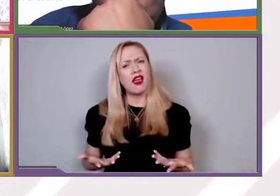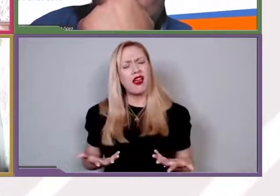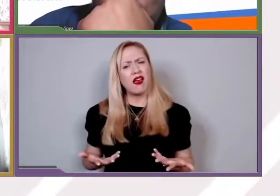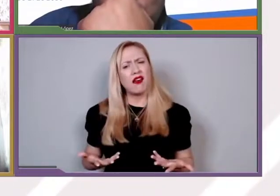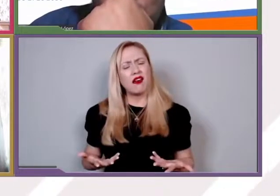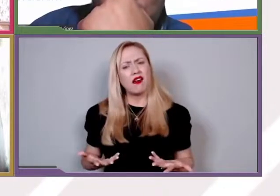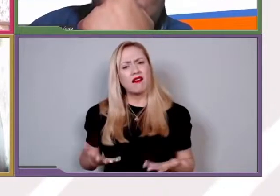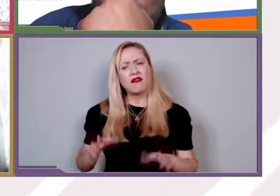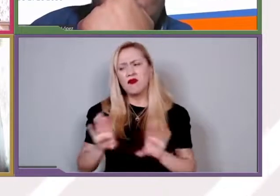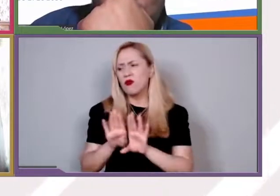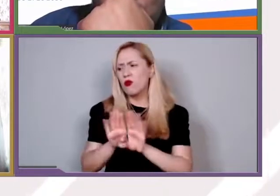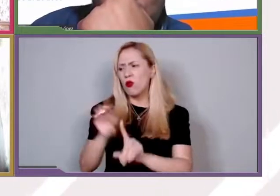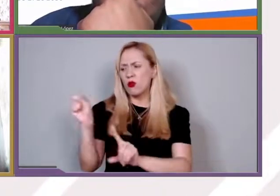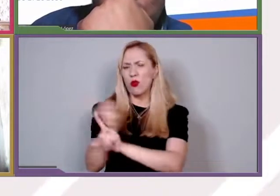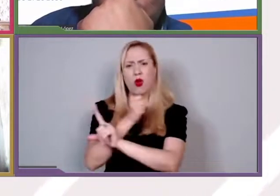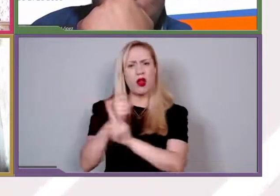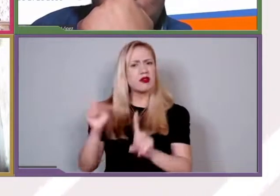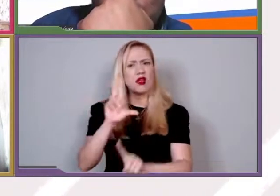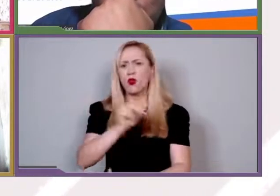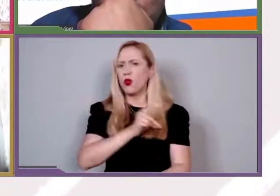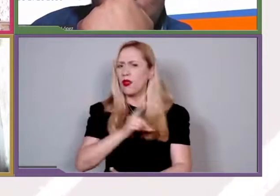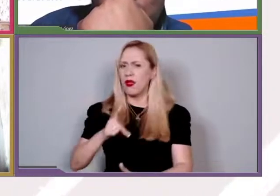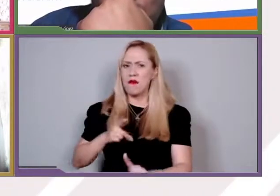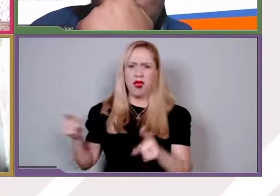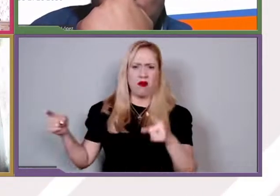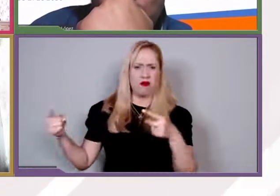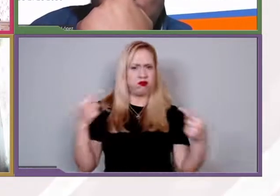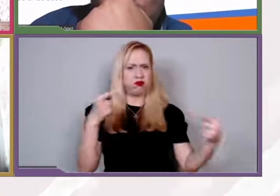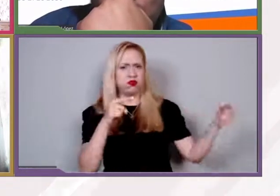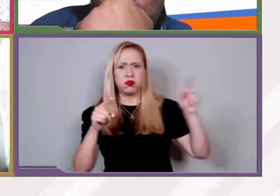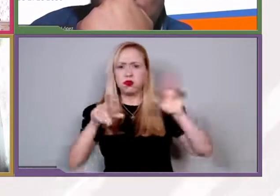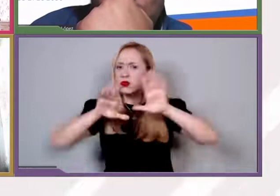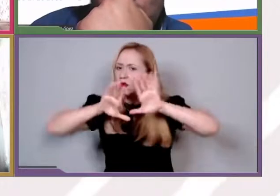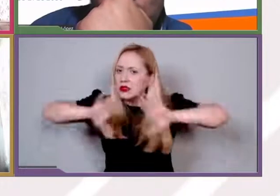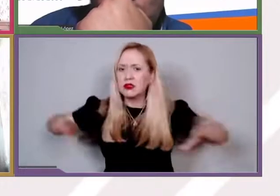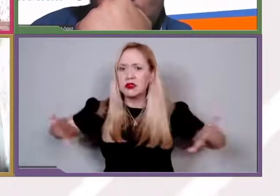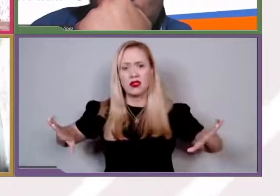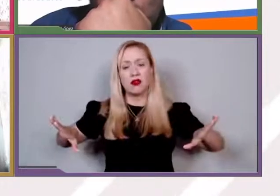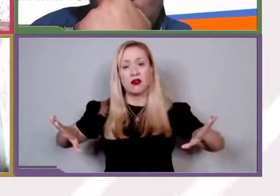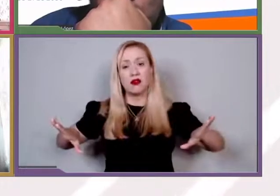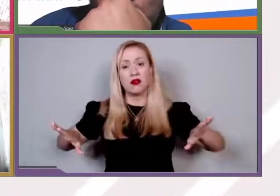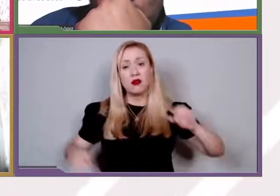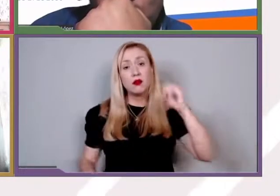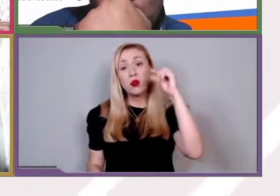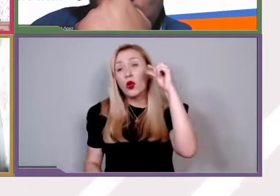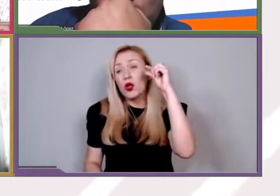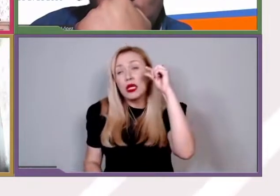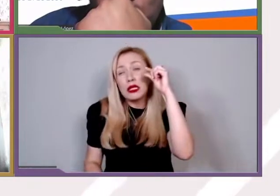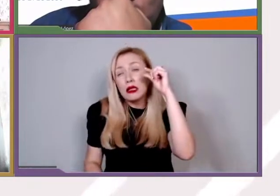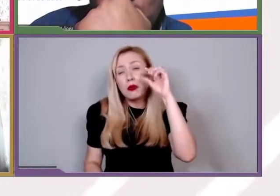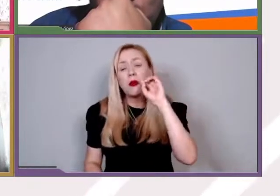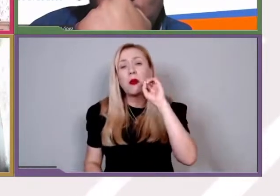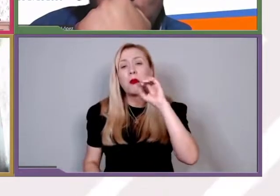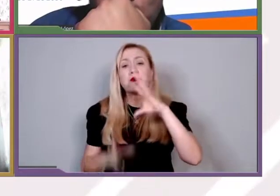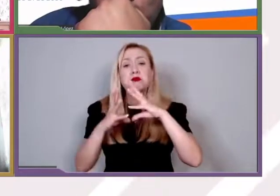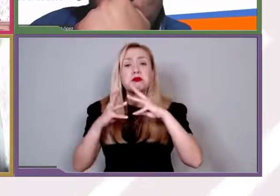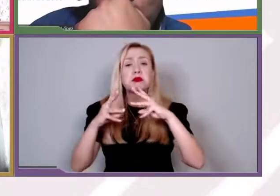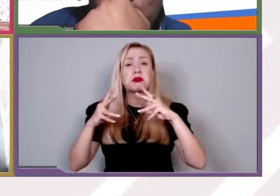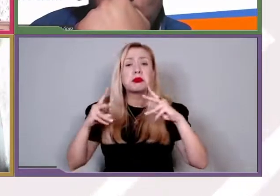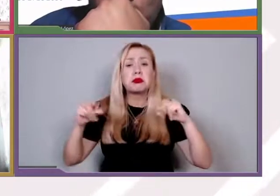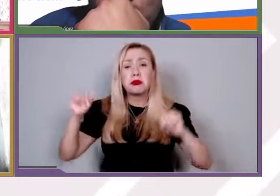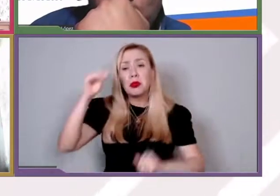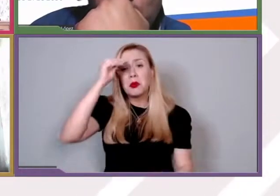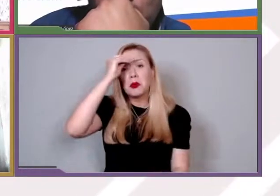de violencia, entre otras. Ya poco o nada se menciona de este caso. Fue